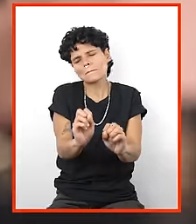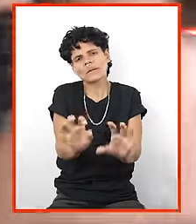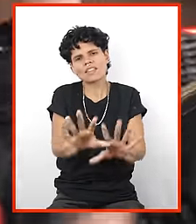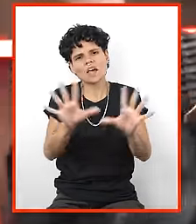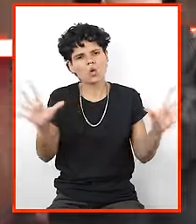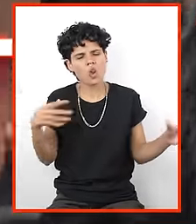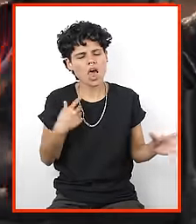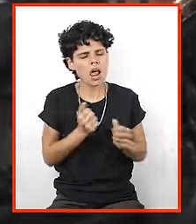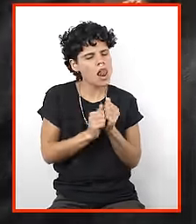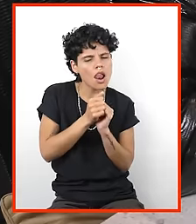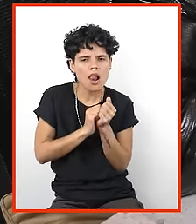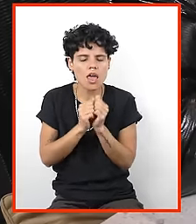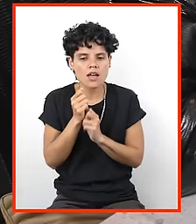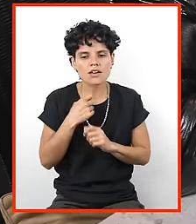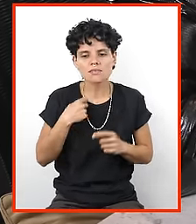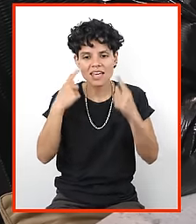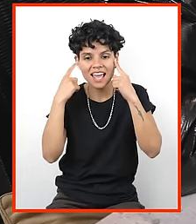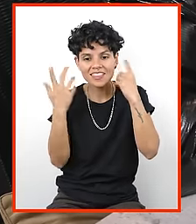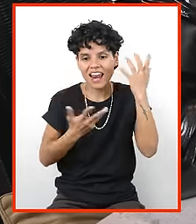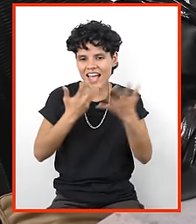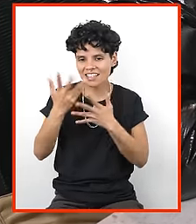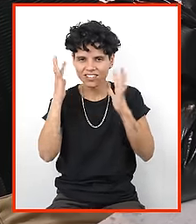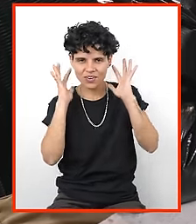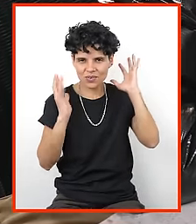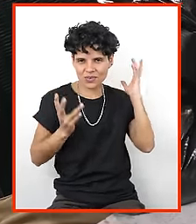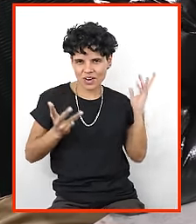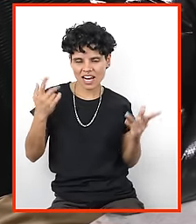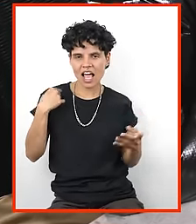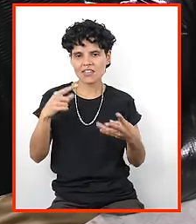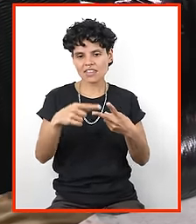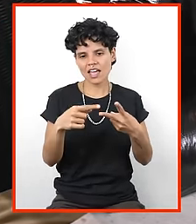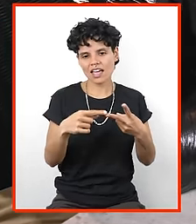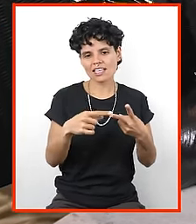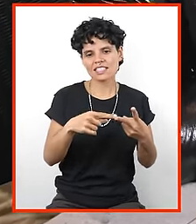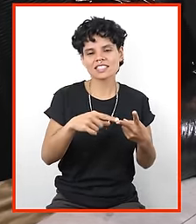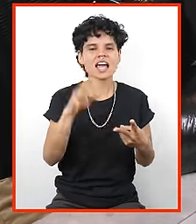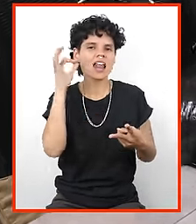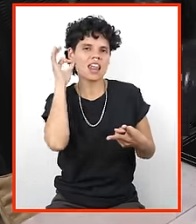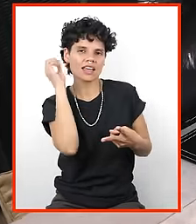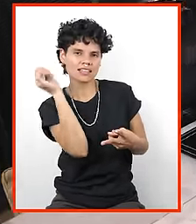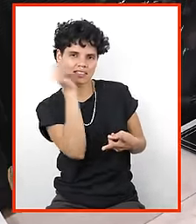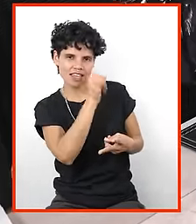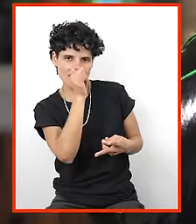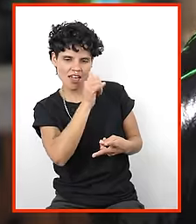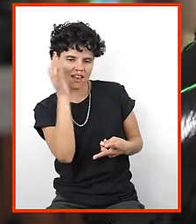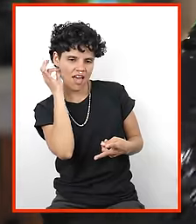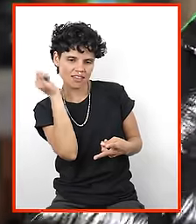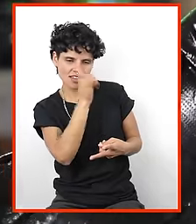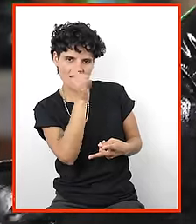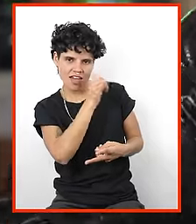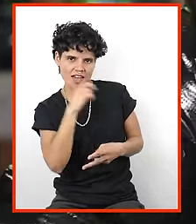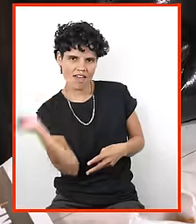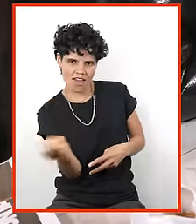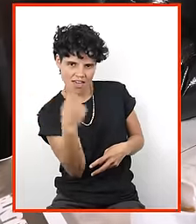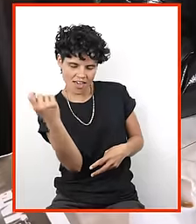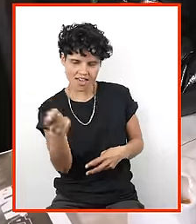Entonces, ahí pasa. Mira, ahí está la canción. ¿Esta es la canción? Manique. Este es Sexo. No, bueno, pero es que me quedé enrollado